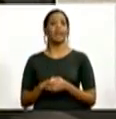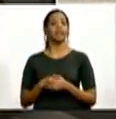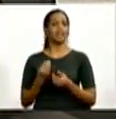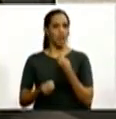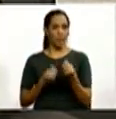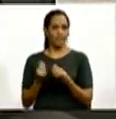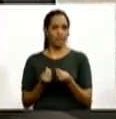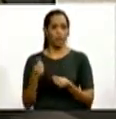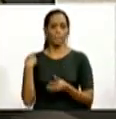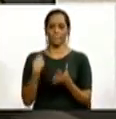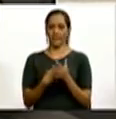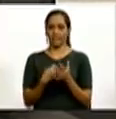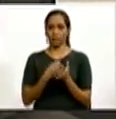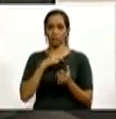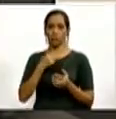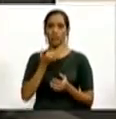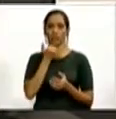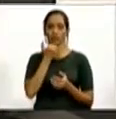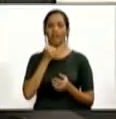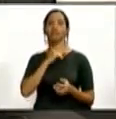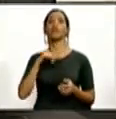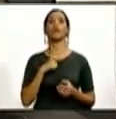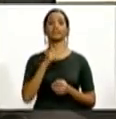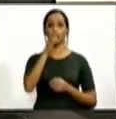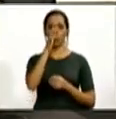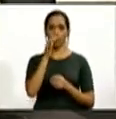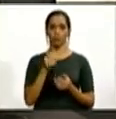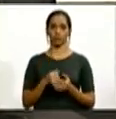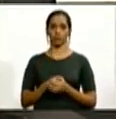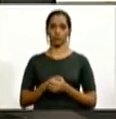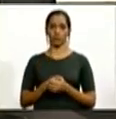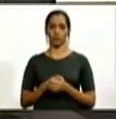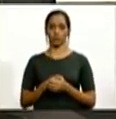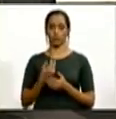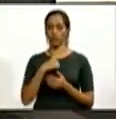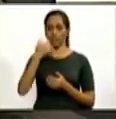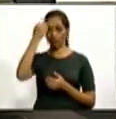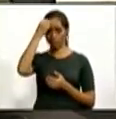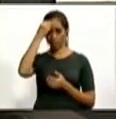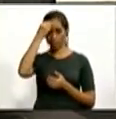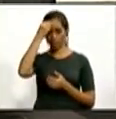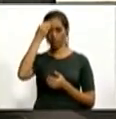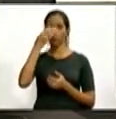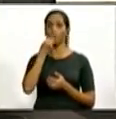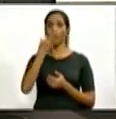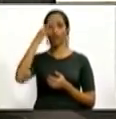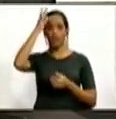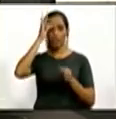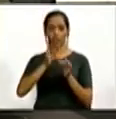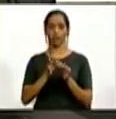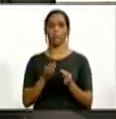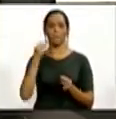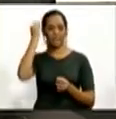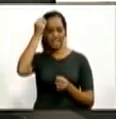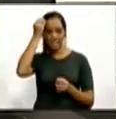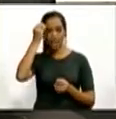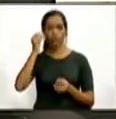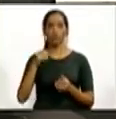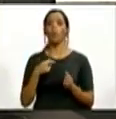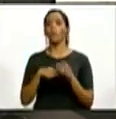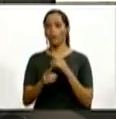haciendo nosotros? Pagando nuestros errores y nuestra buena fe. Porque esto es un acto de buena fe, porque bueno, siempre pensando en que bueno,